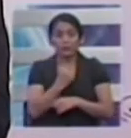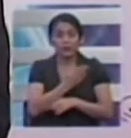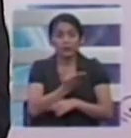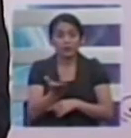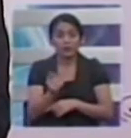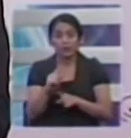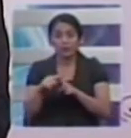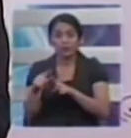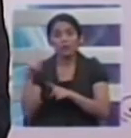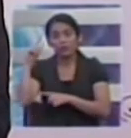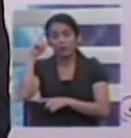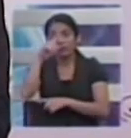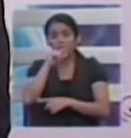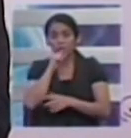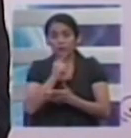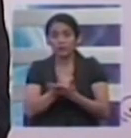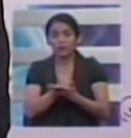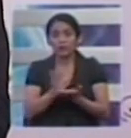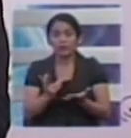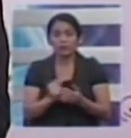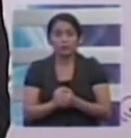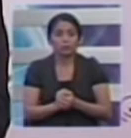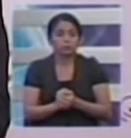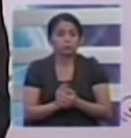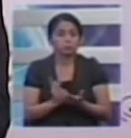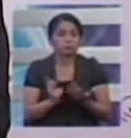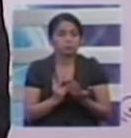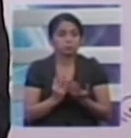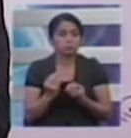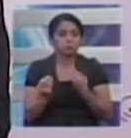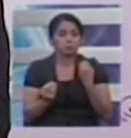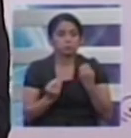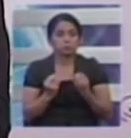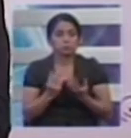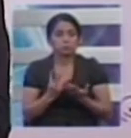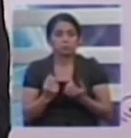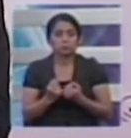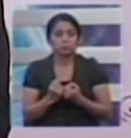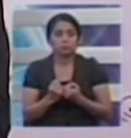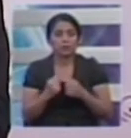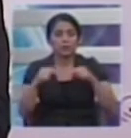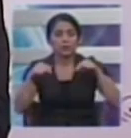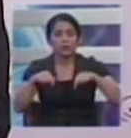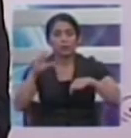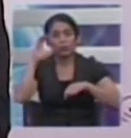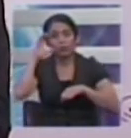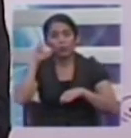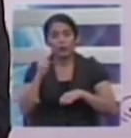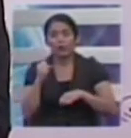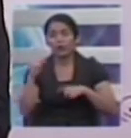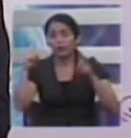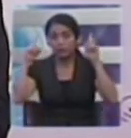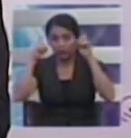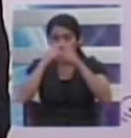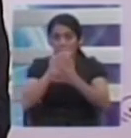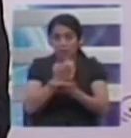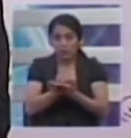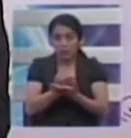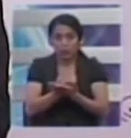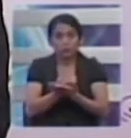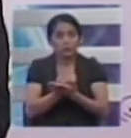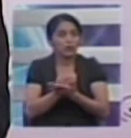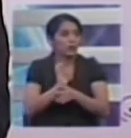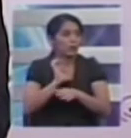bastante difícil, ¿sí? Realmente han sucedido cosas en nuestra ciudad y la situación económica del país se ha